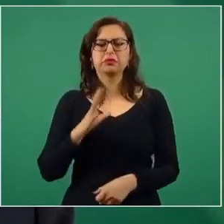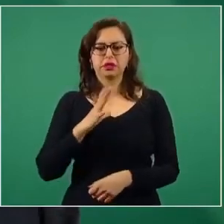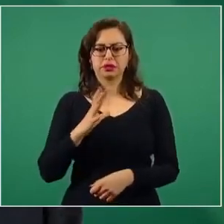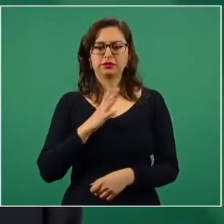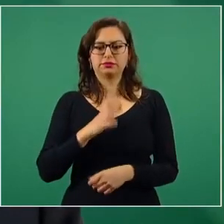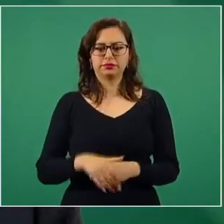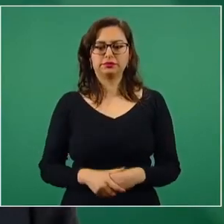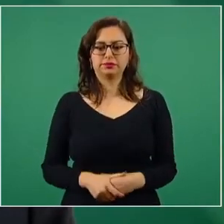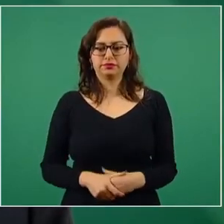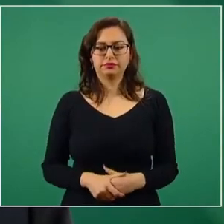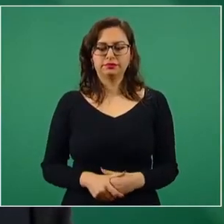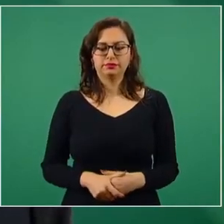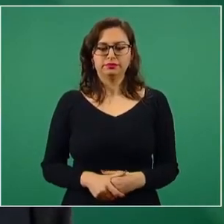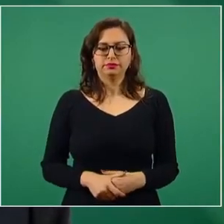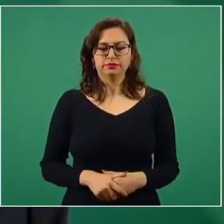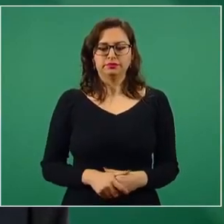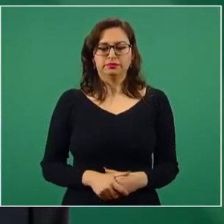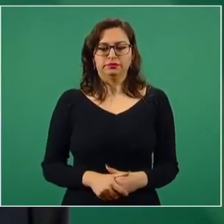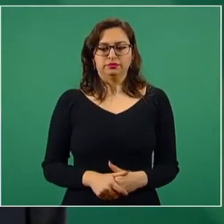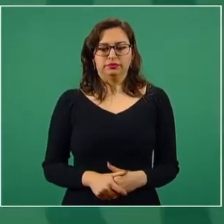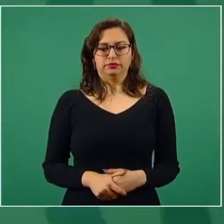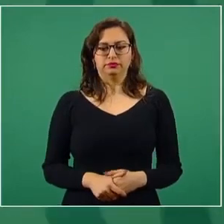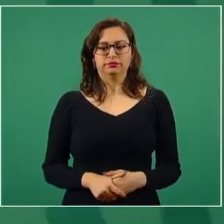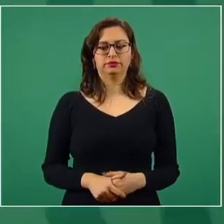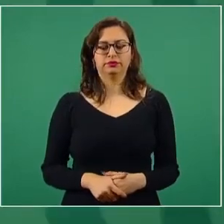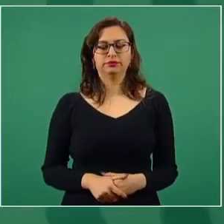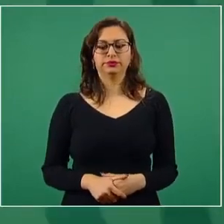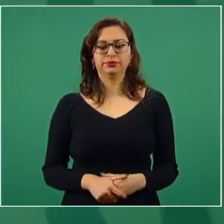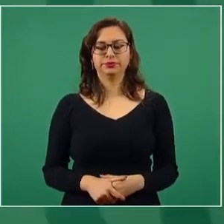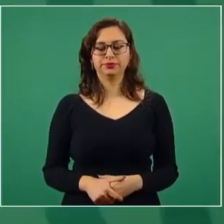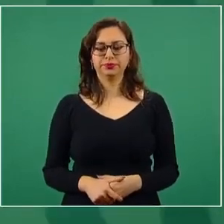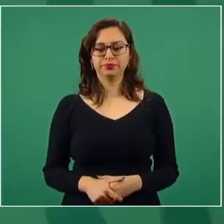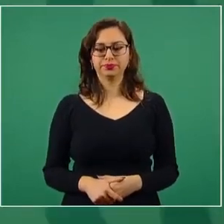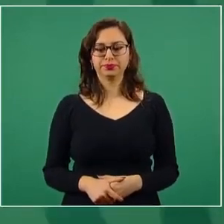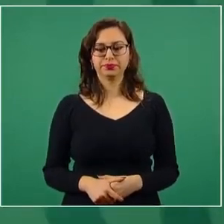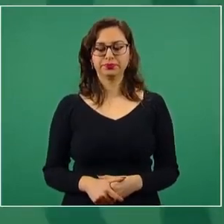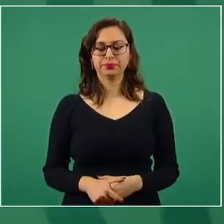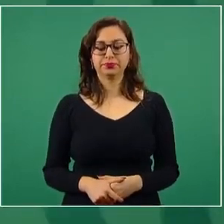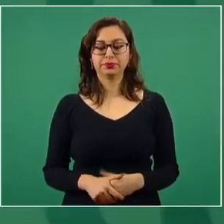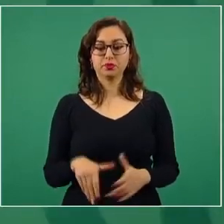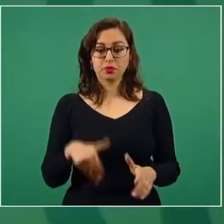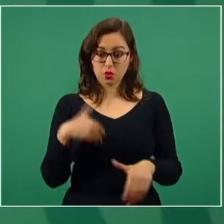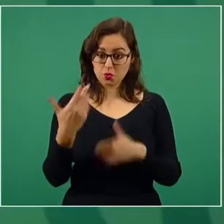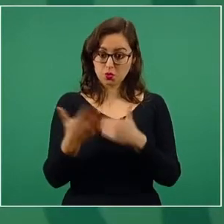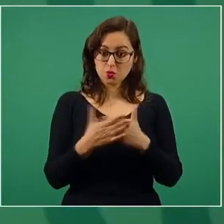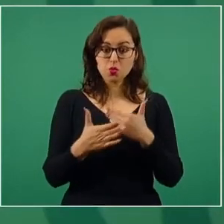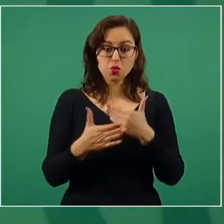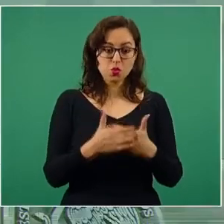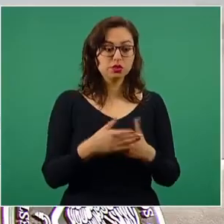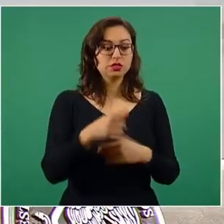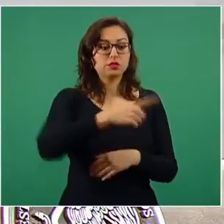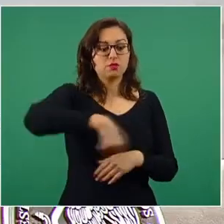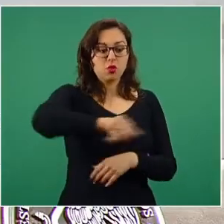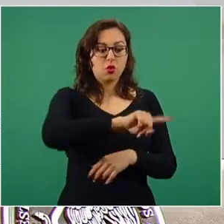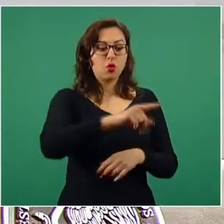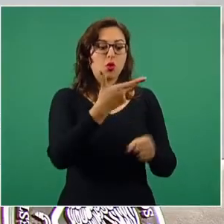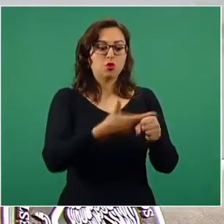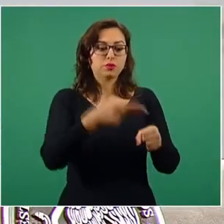Vamos a terminar de aplicar las segundas dosis a todo el personal